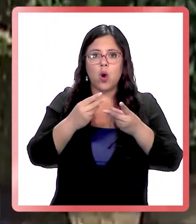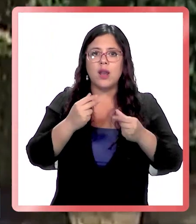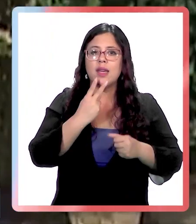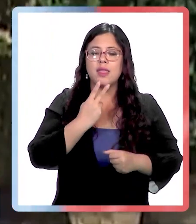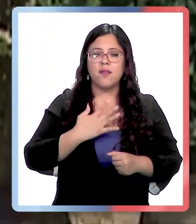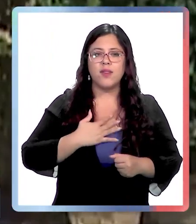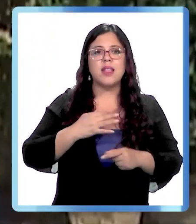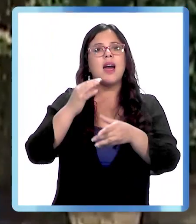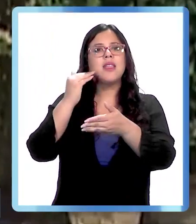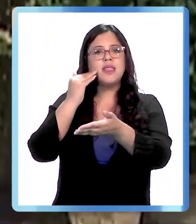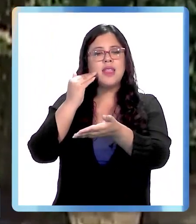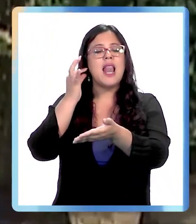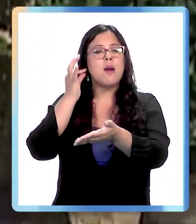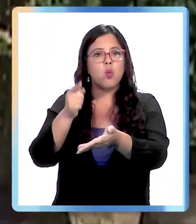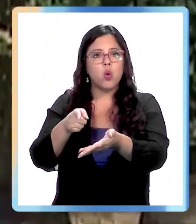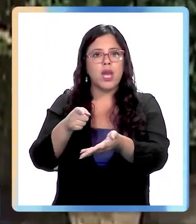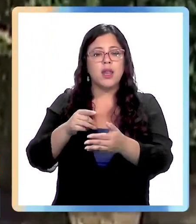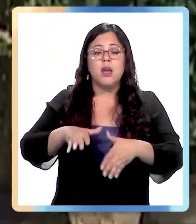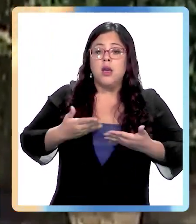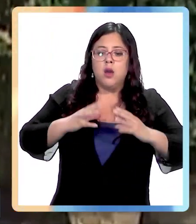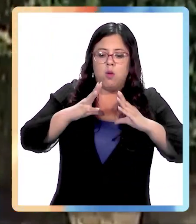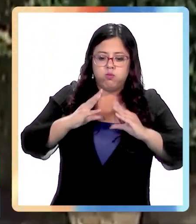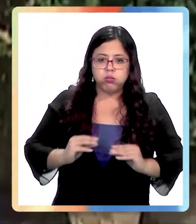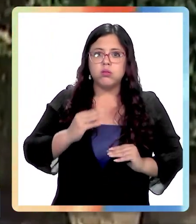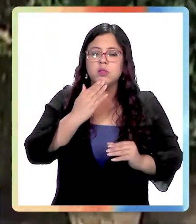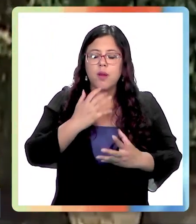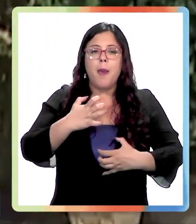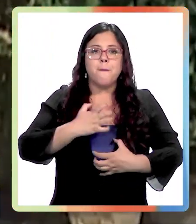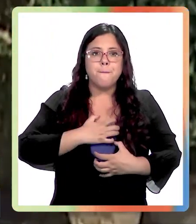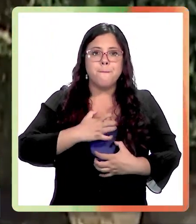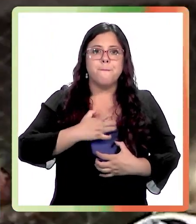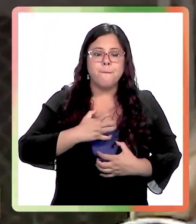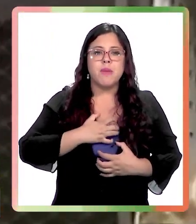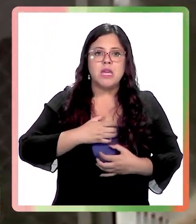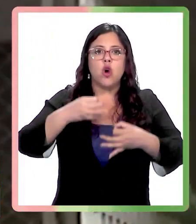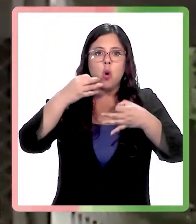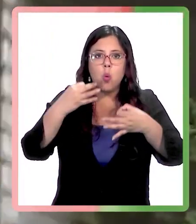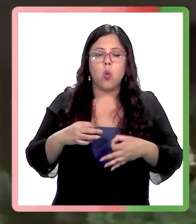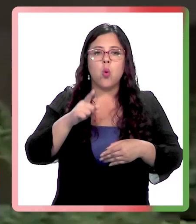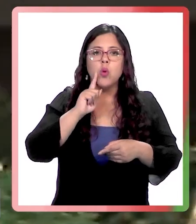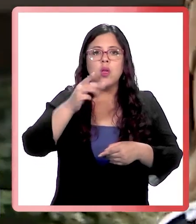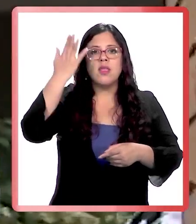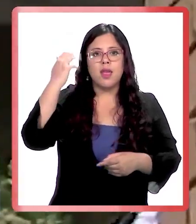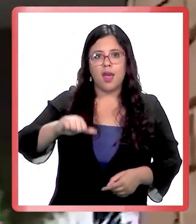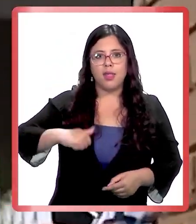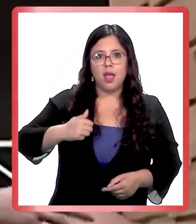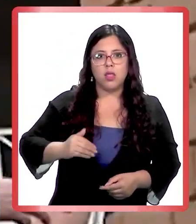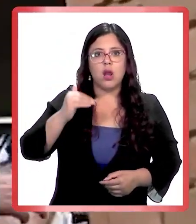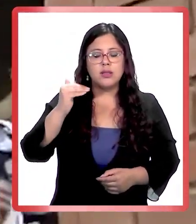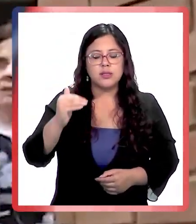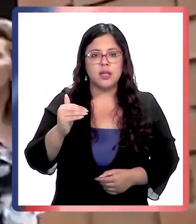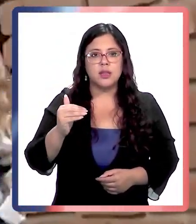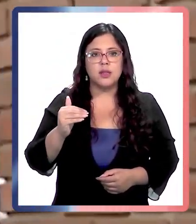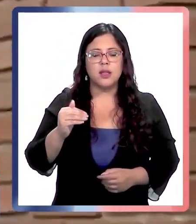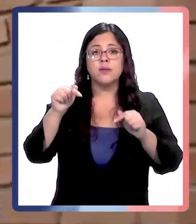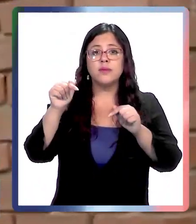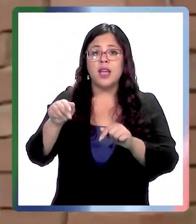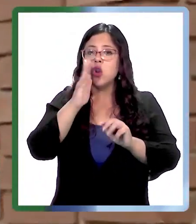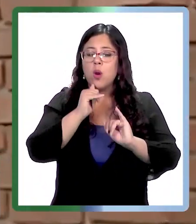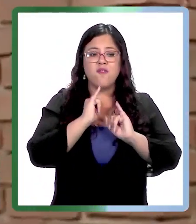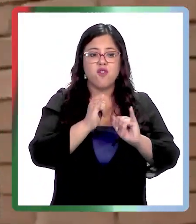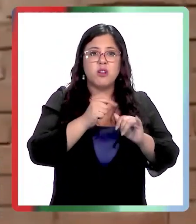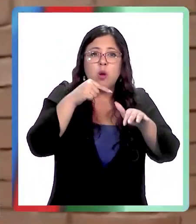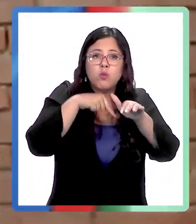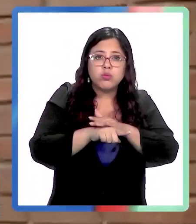en la calidad de vida de Rafaela, su autoestima y el constante miedo que ha experimentado desde su adolescencia. Si bien